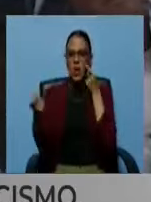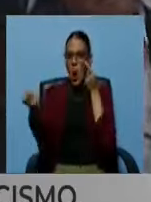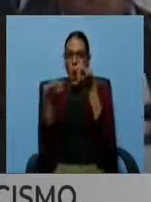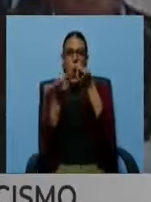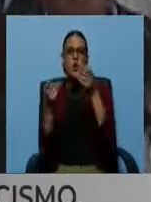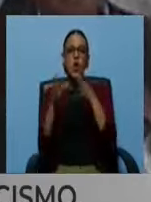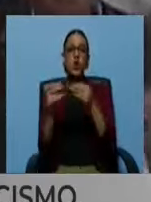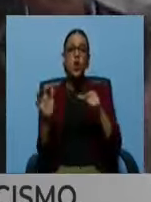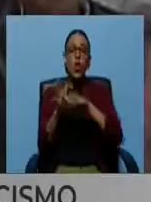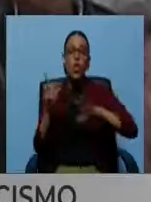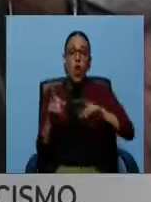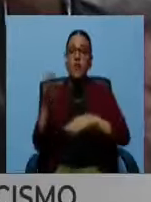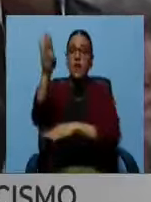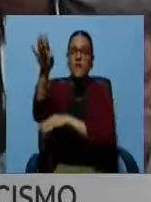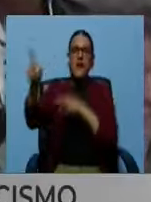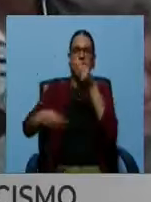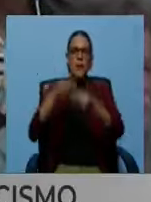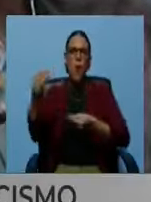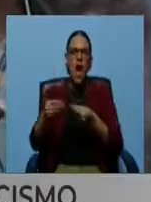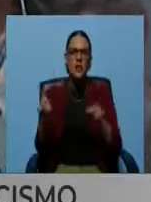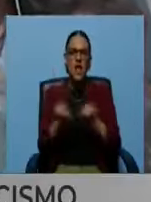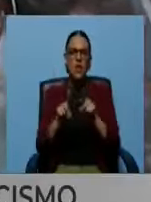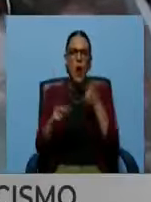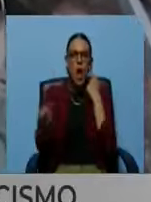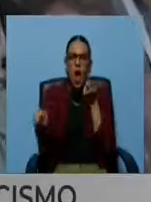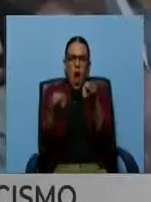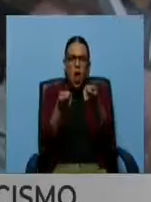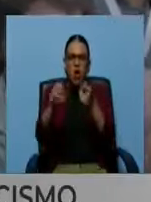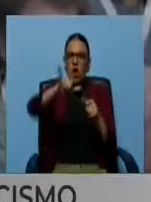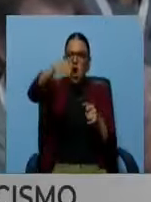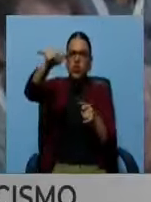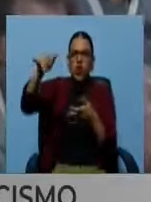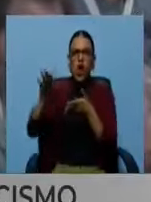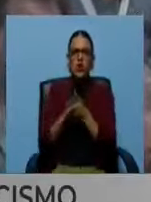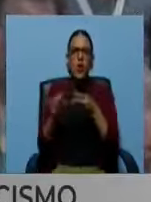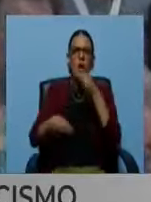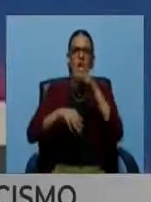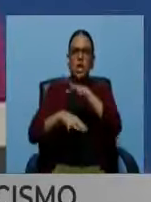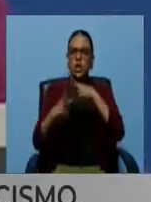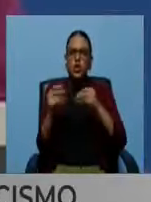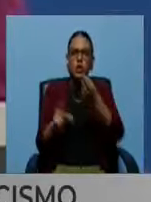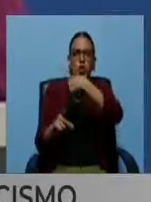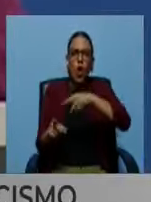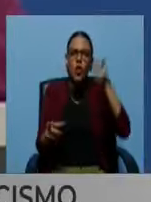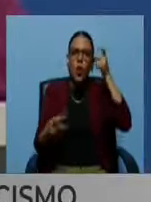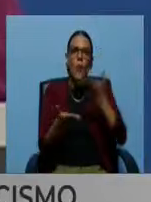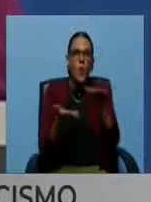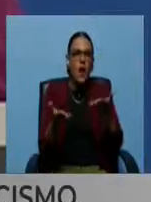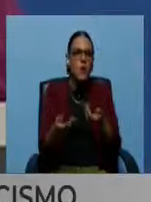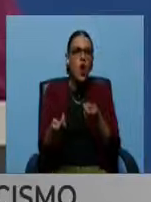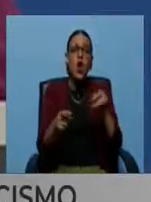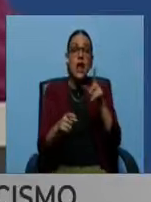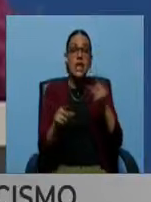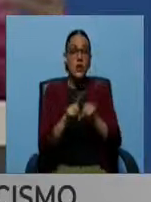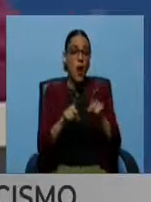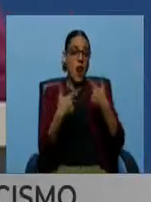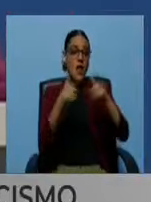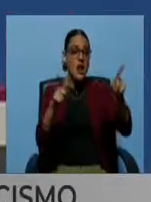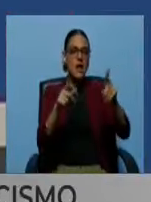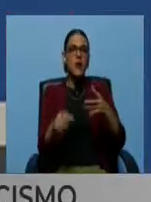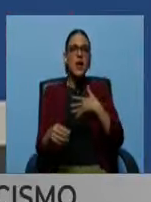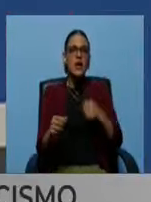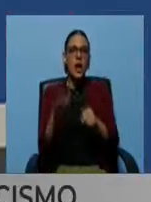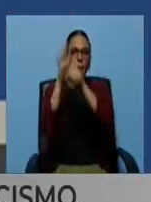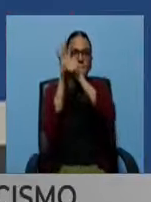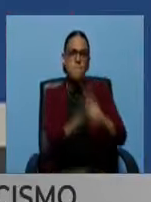el fascismo tiene que ponerse al frente y tomar las riendas de la conducción frente a los pueblos libres. Y